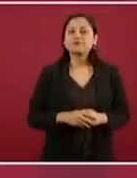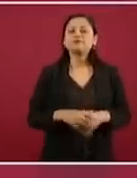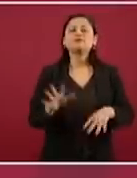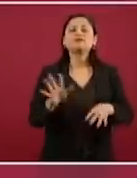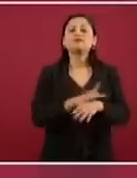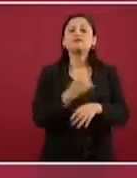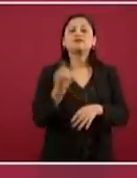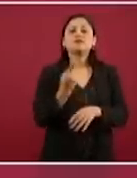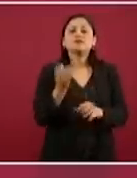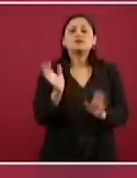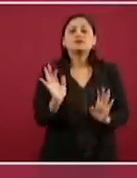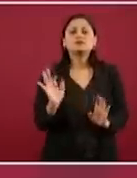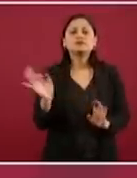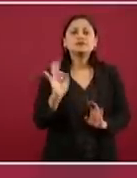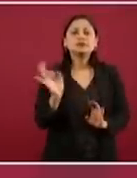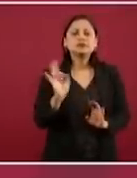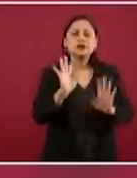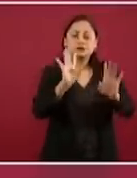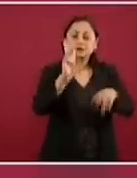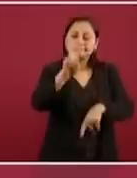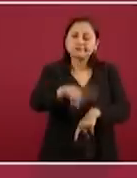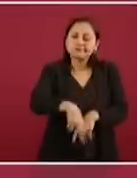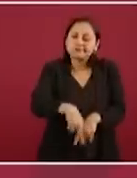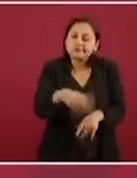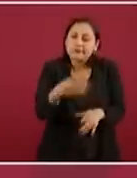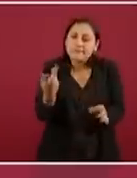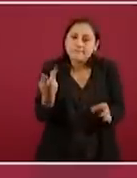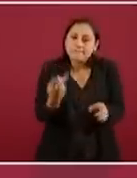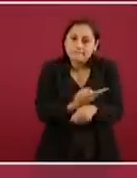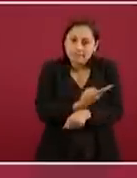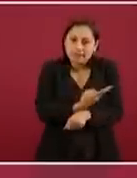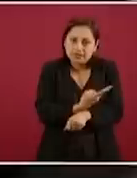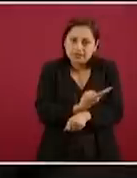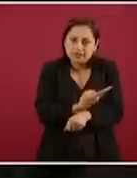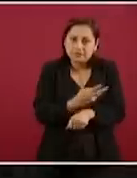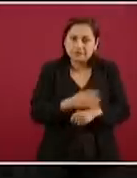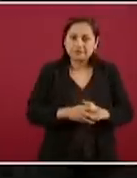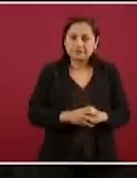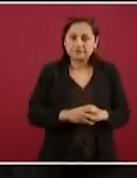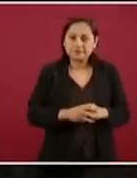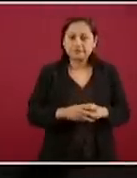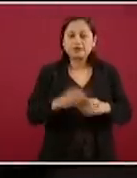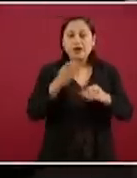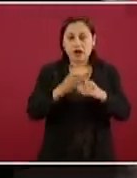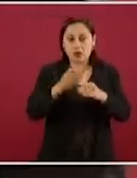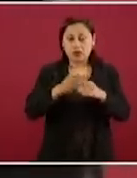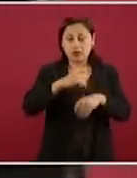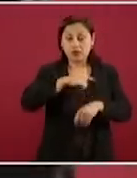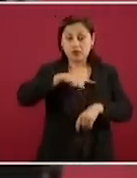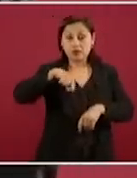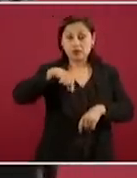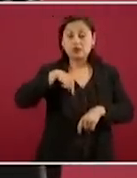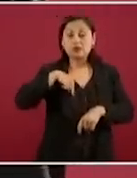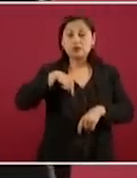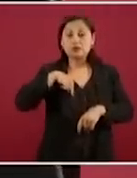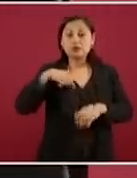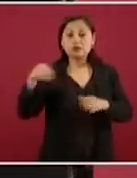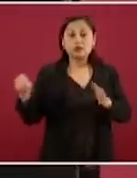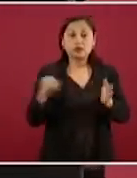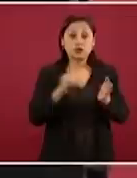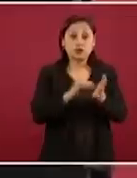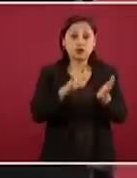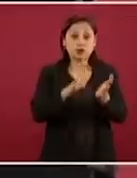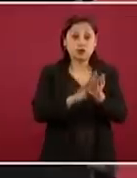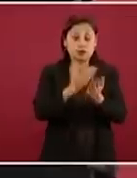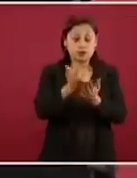vamos a, es muy común eso, estamos levantando una lista porque va a haber